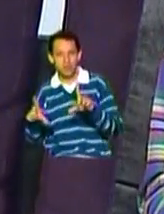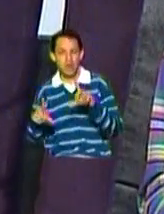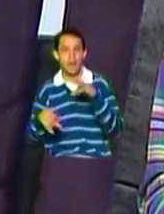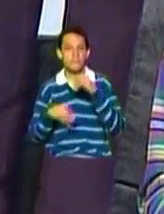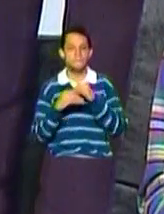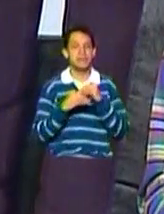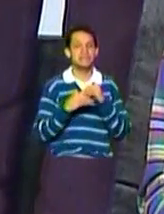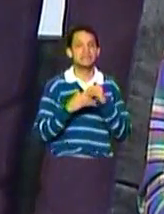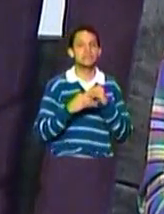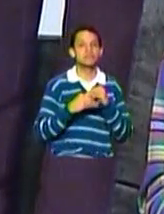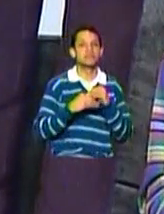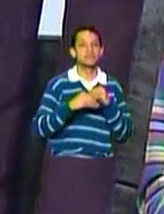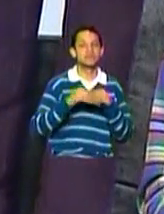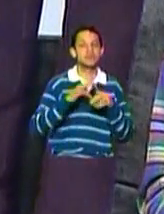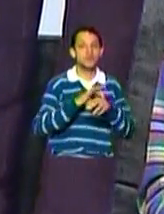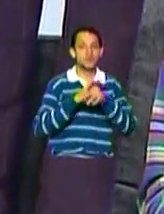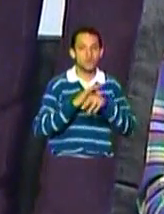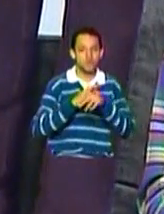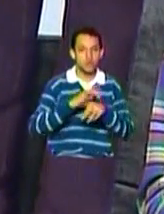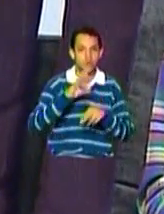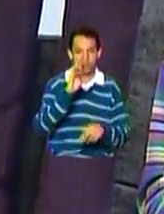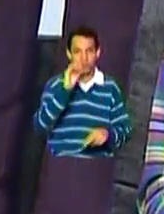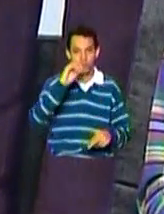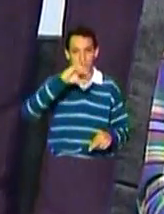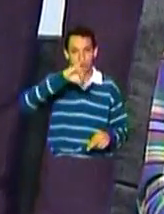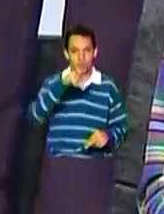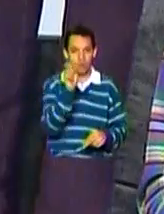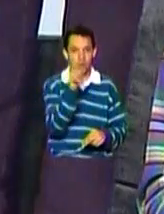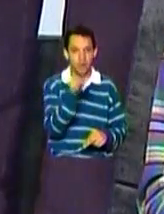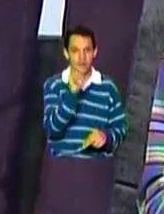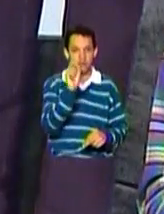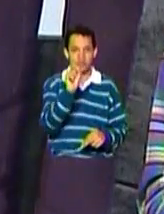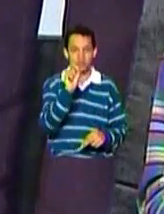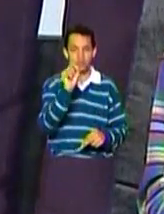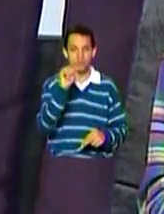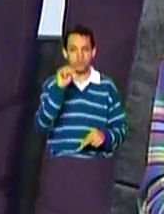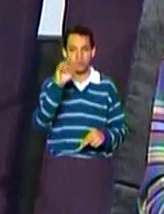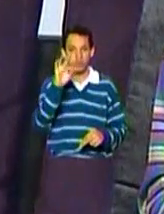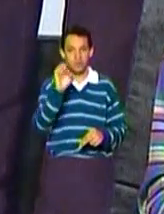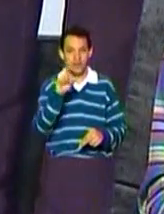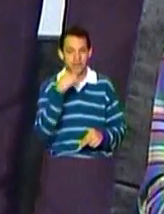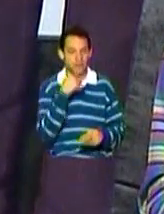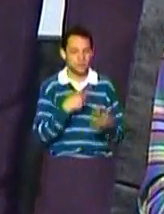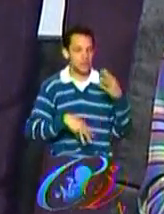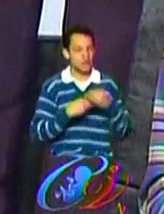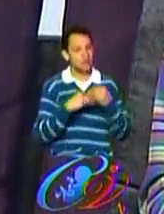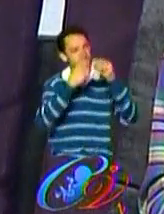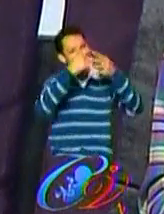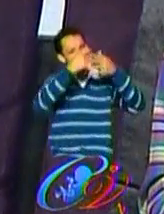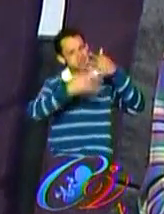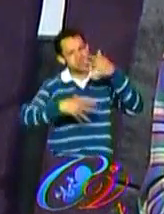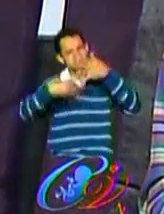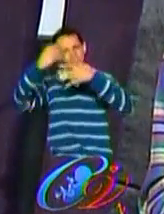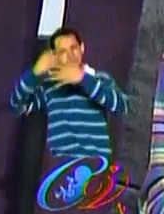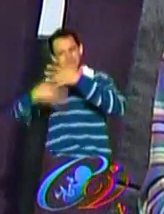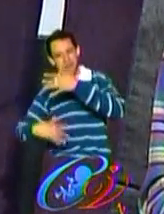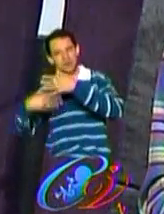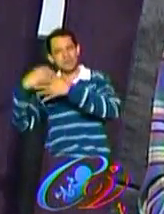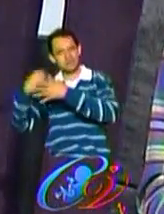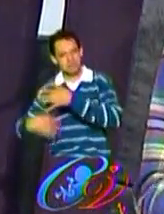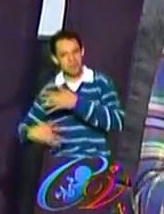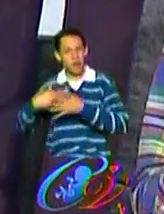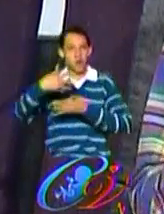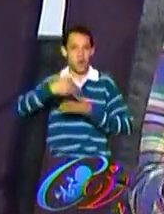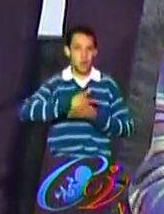www.drrojas.net. Allí encontrarán los artículos y allí encontrarán mucha información acerca de los consejos